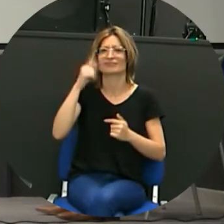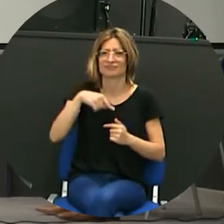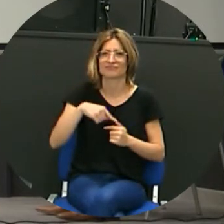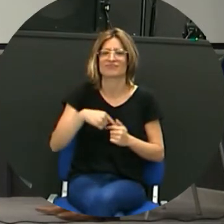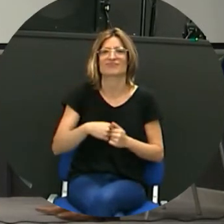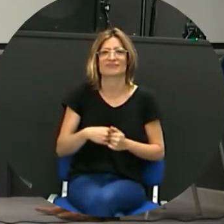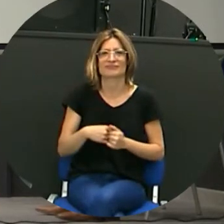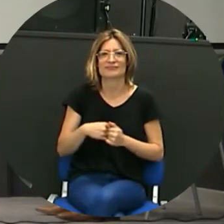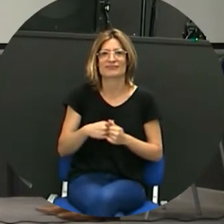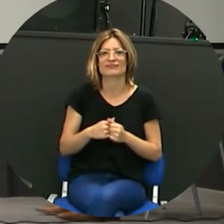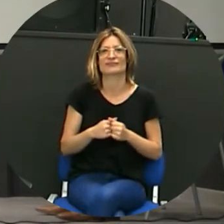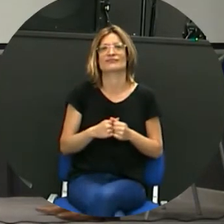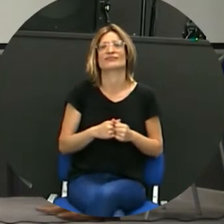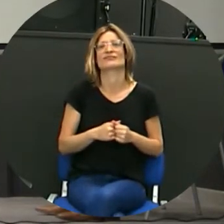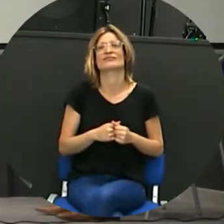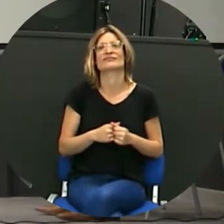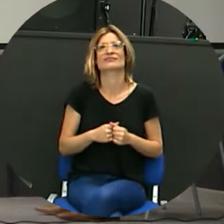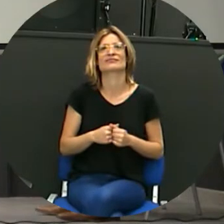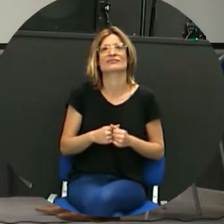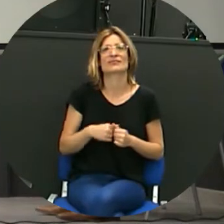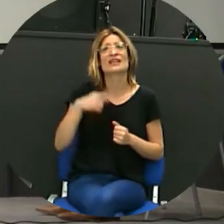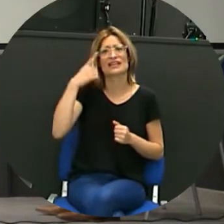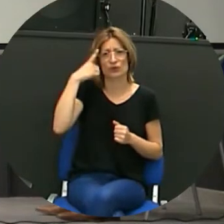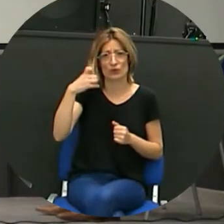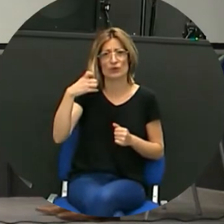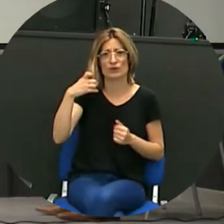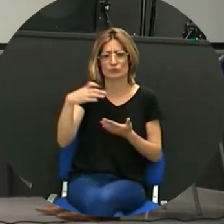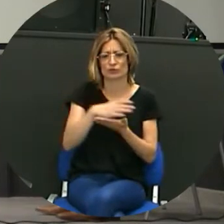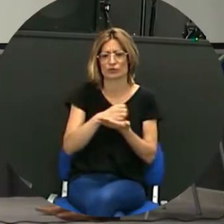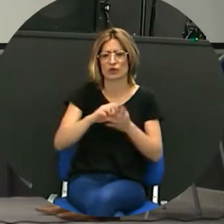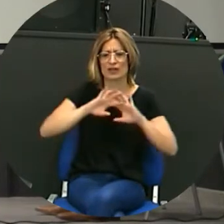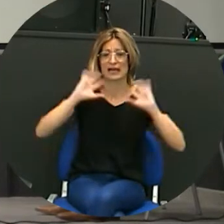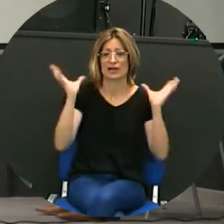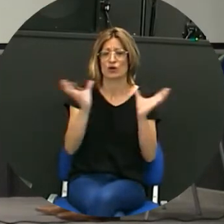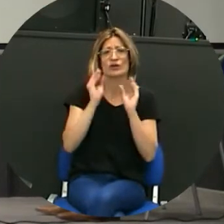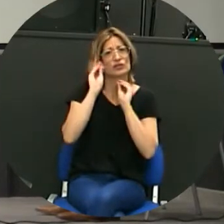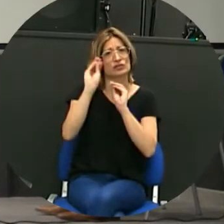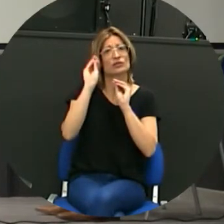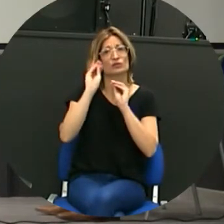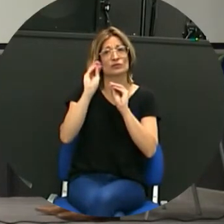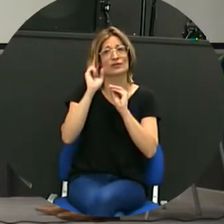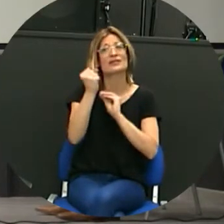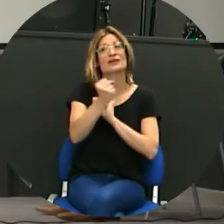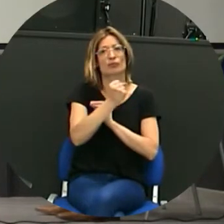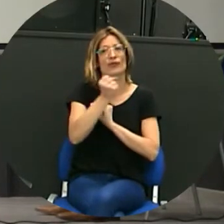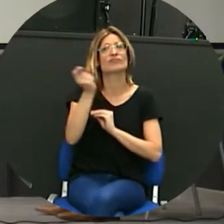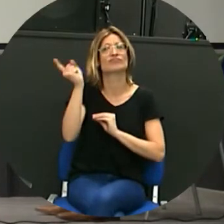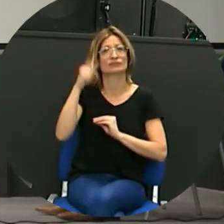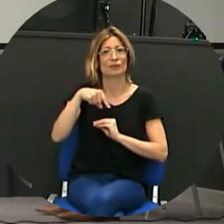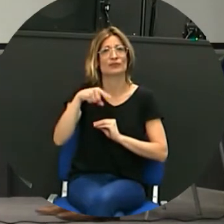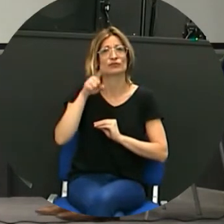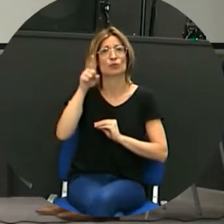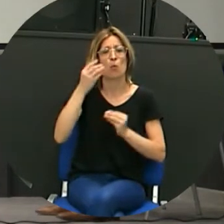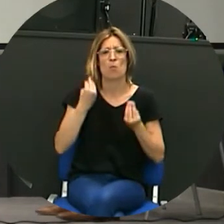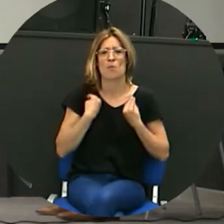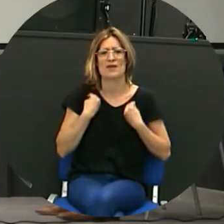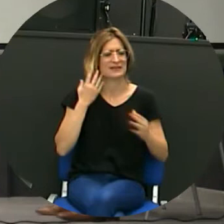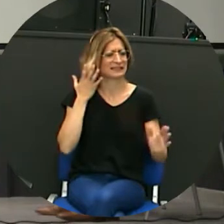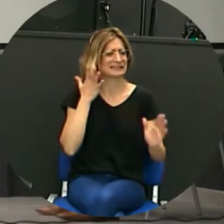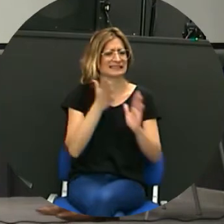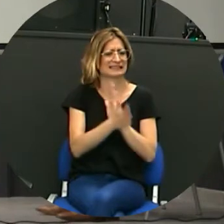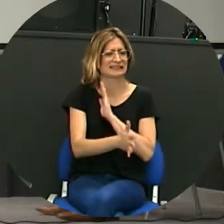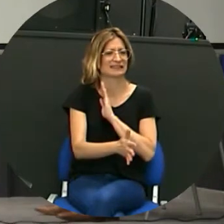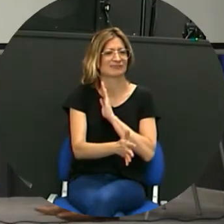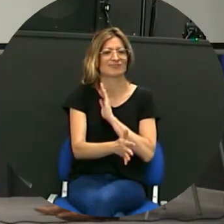reconocer que tuya es toda la gloria, la honra y el poder. Tú vives por siempre y